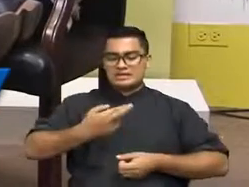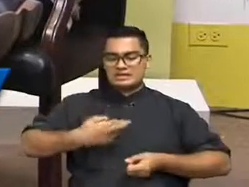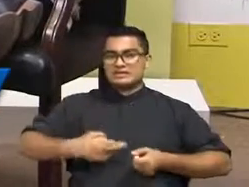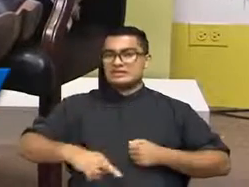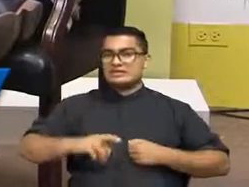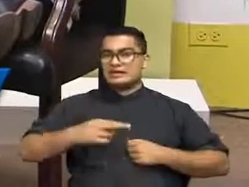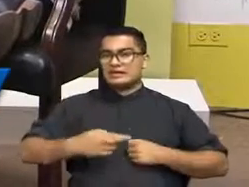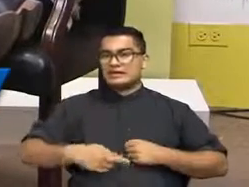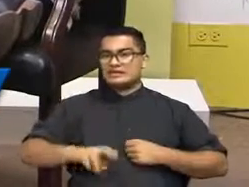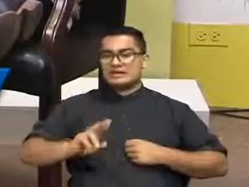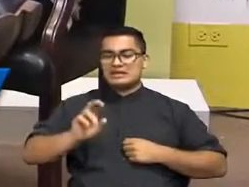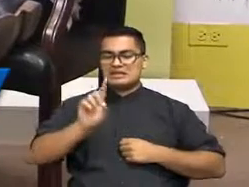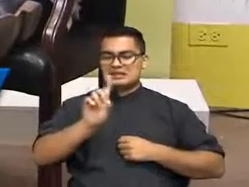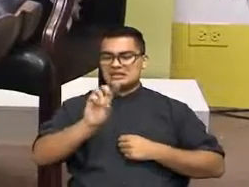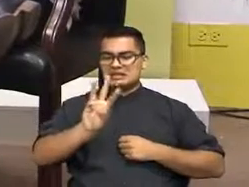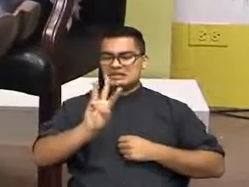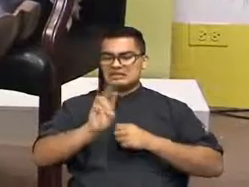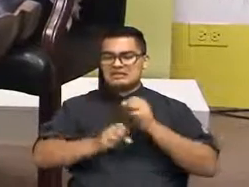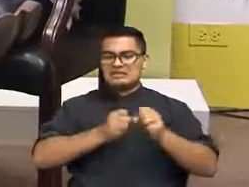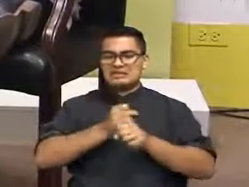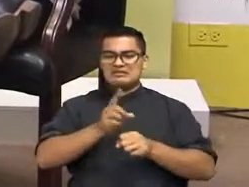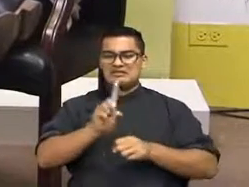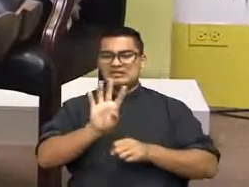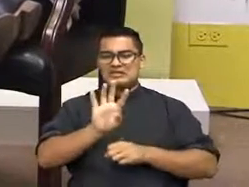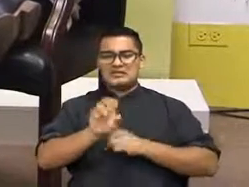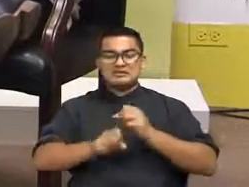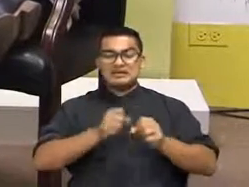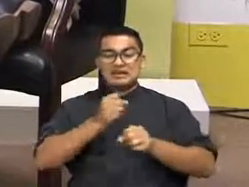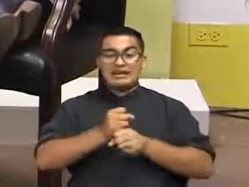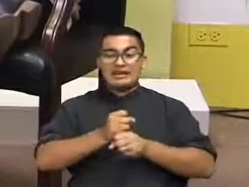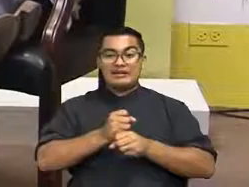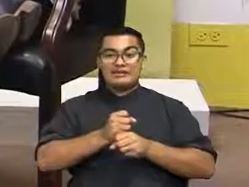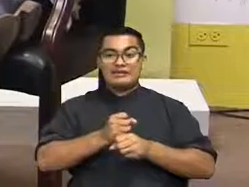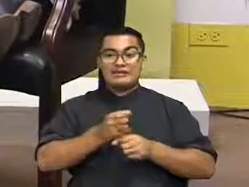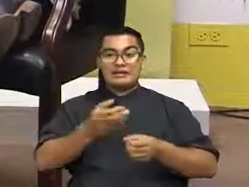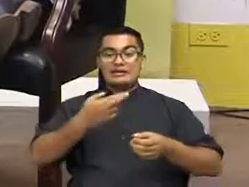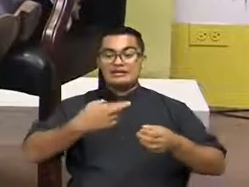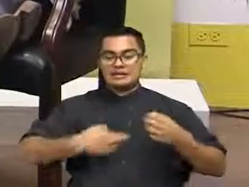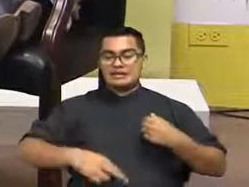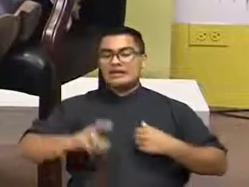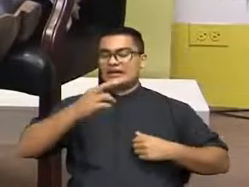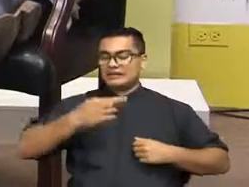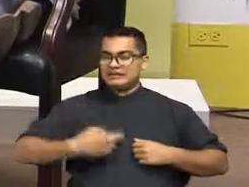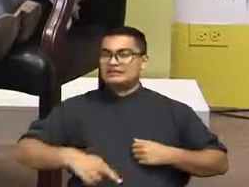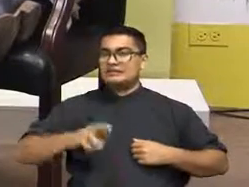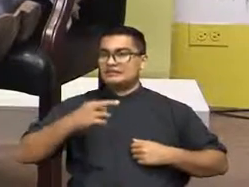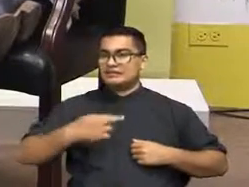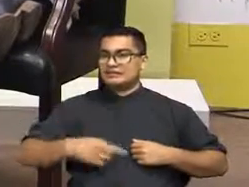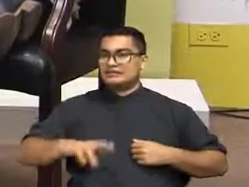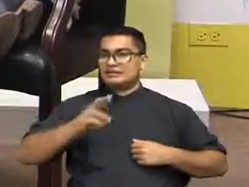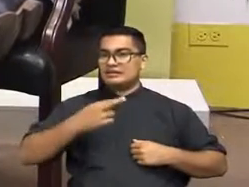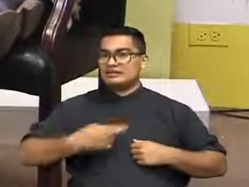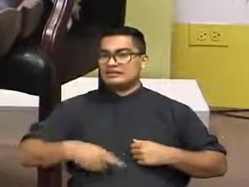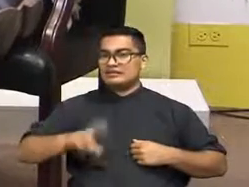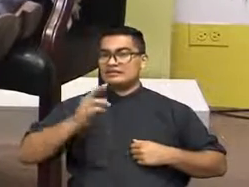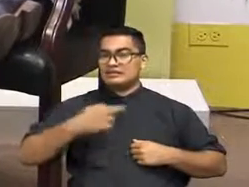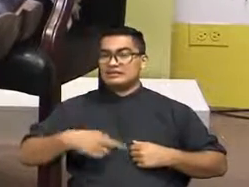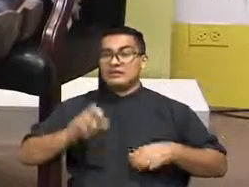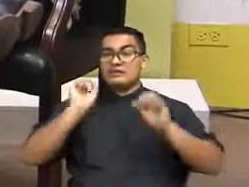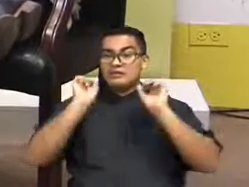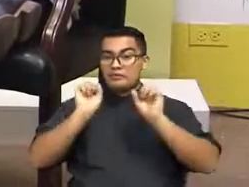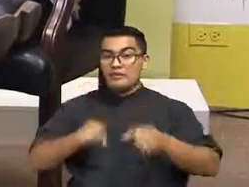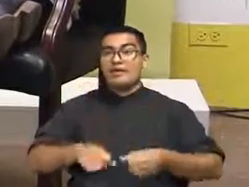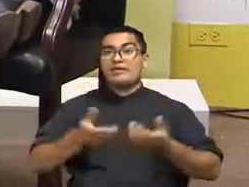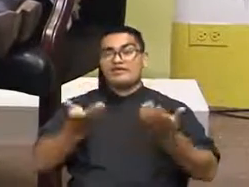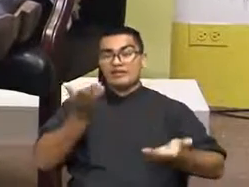14 años, ya ellas empiezan a tener, o muchas veces antes. Entonces esos sangrados así que son irregulares también pueden producir